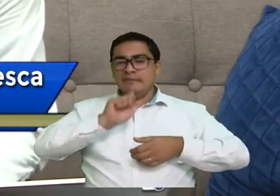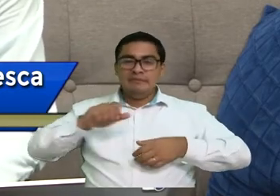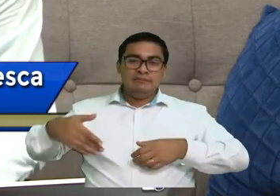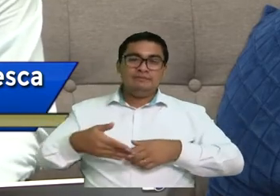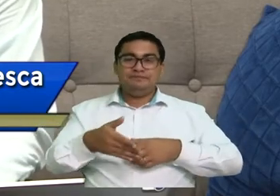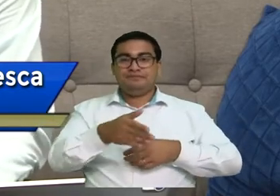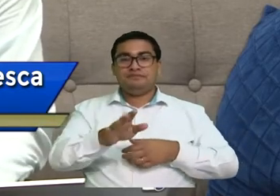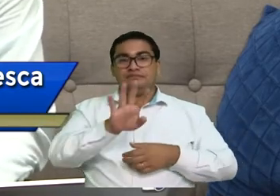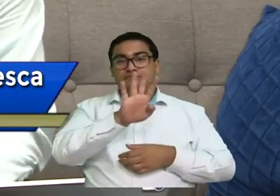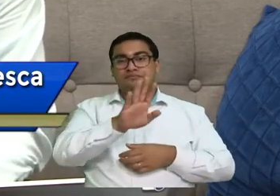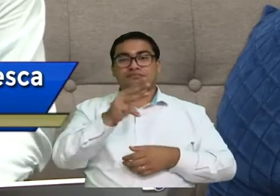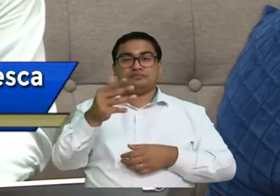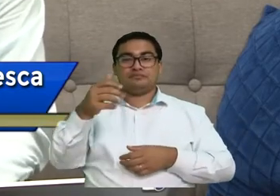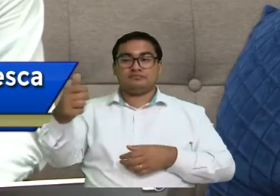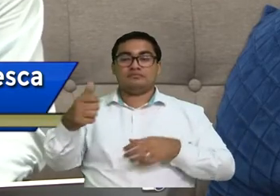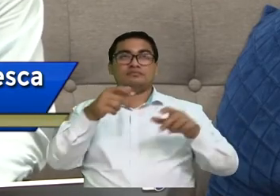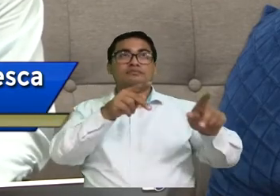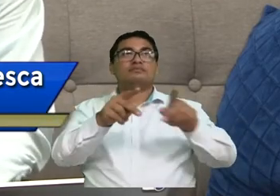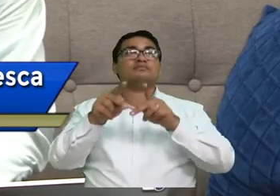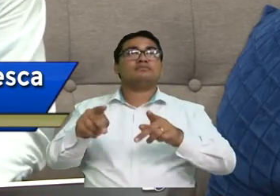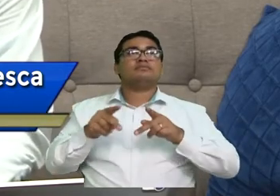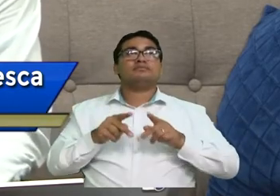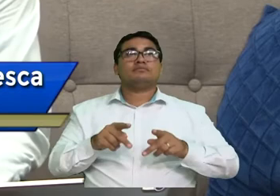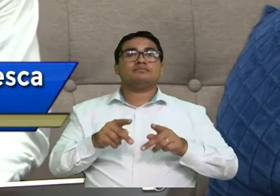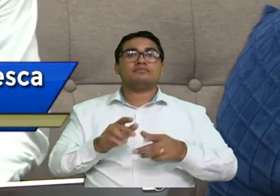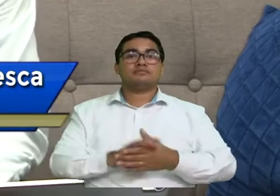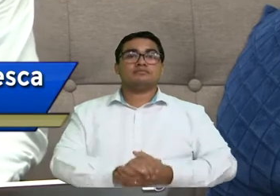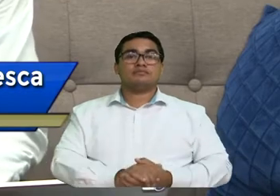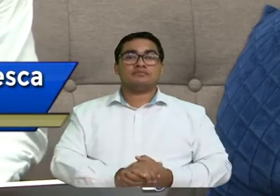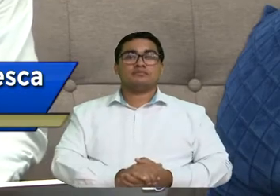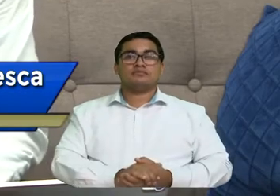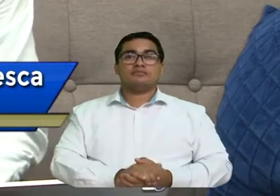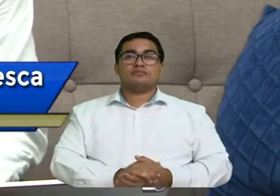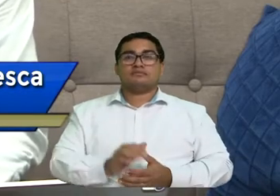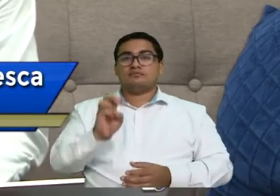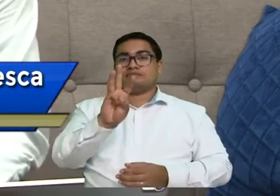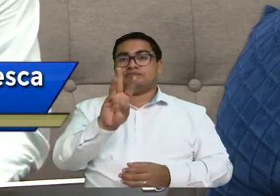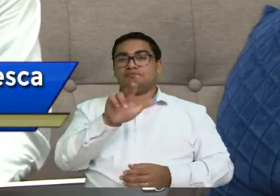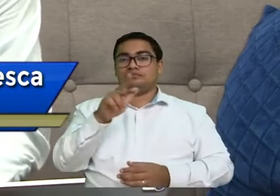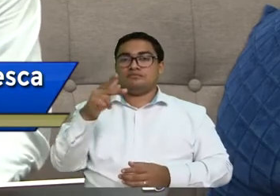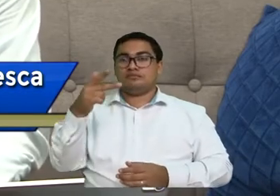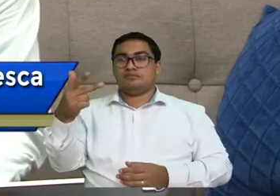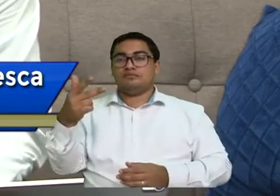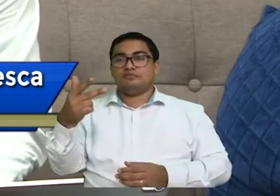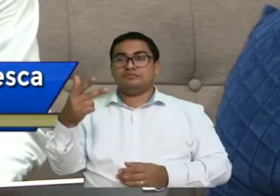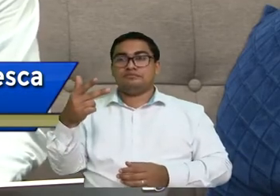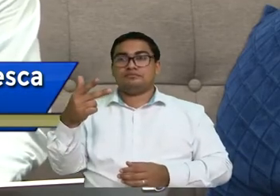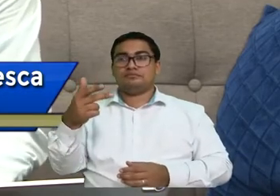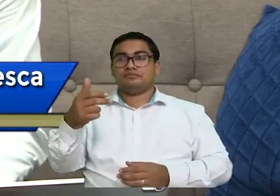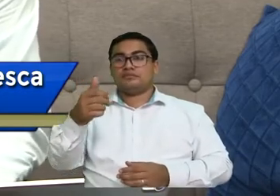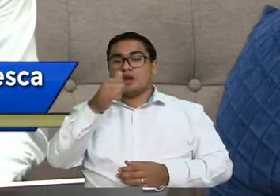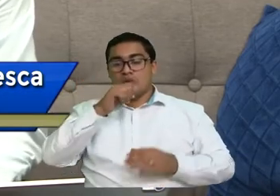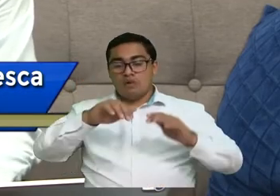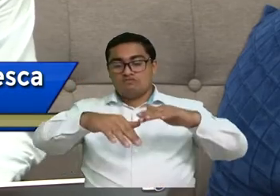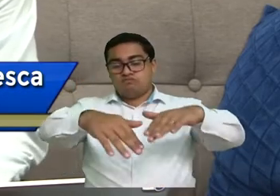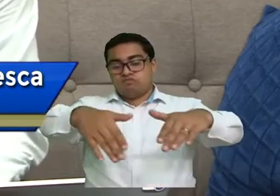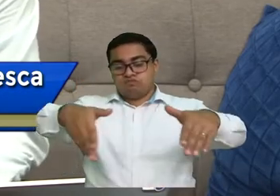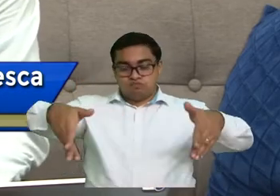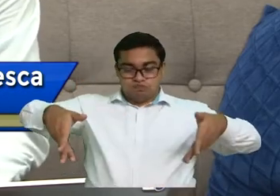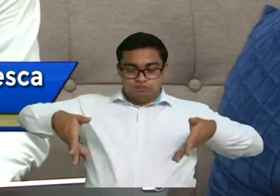para 496 protagonistas. De estos, 38 estanques modelos,